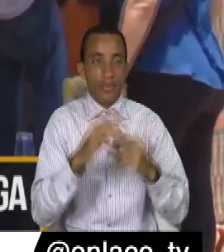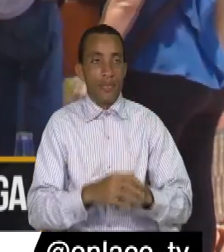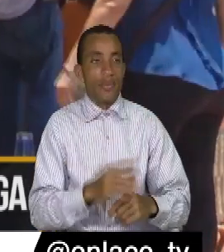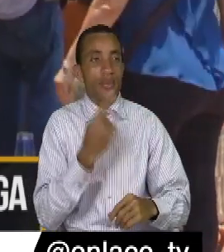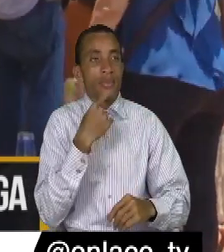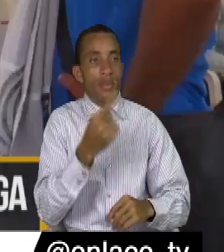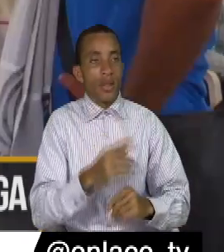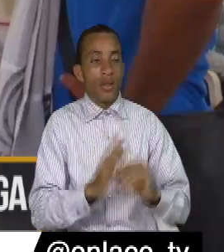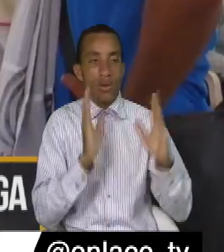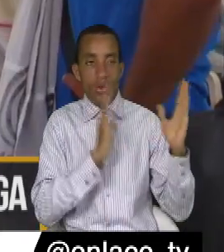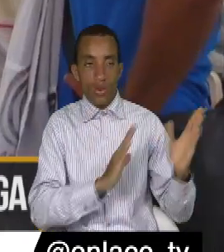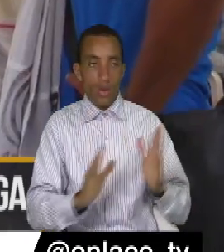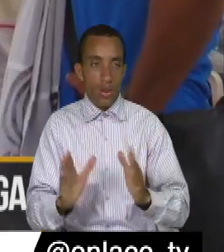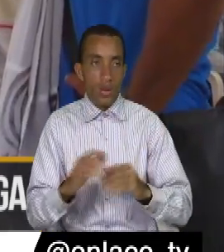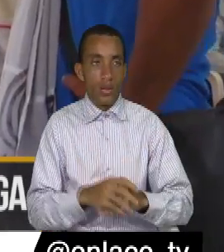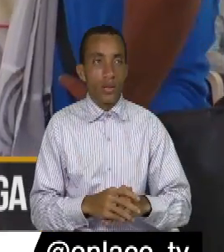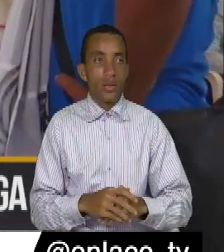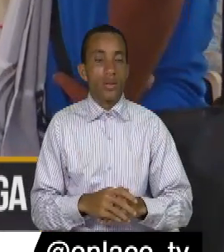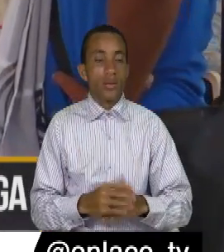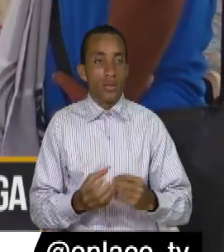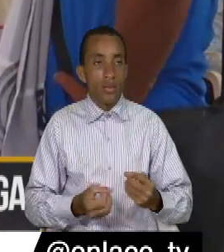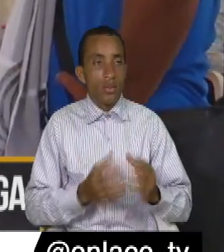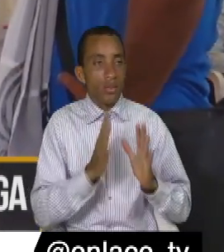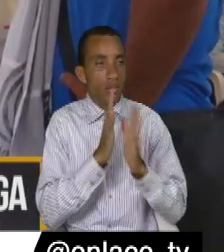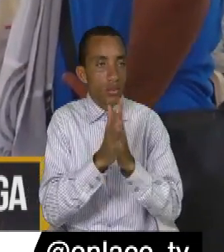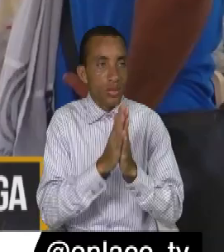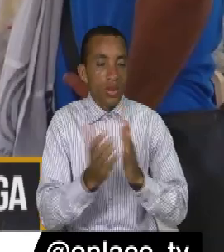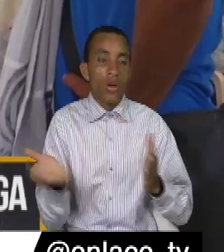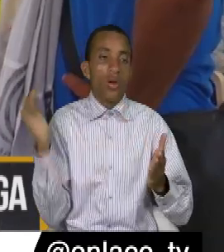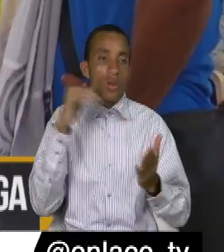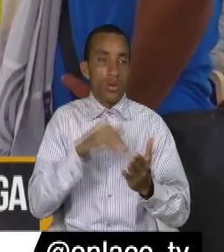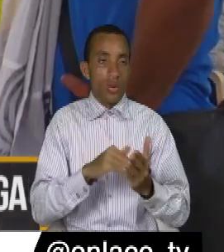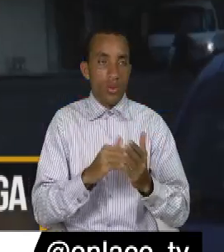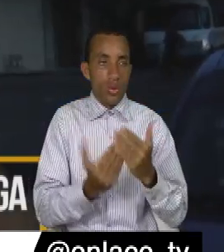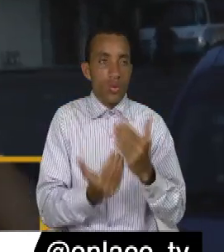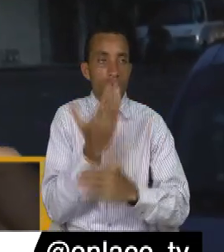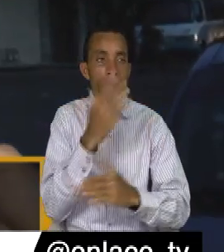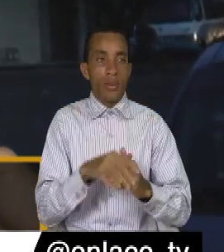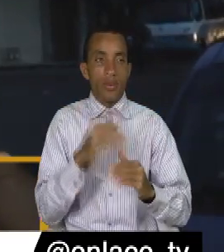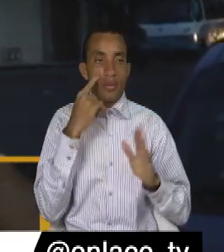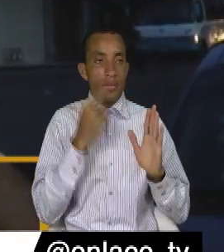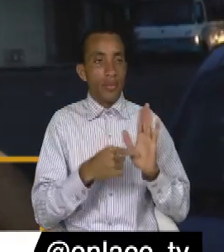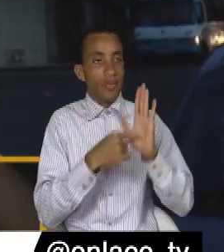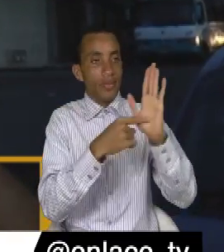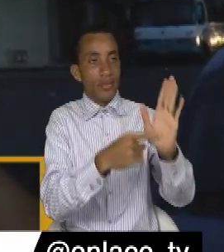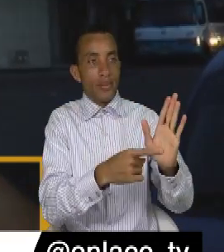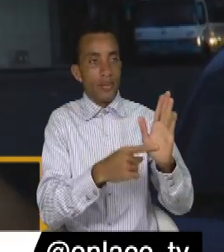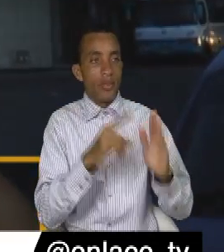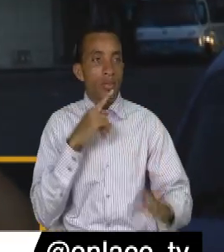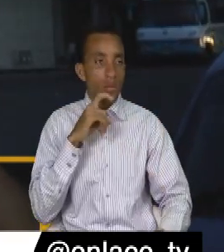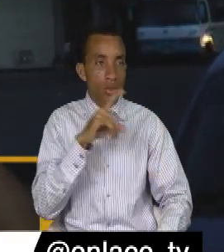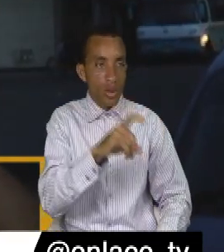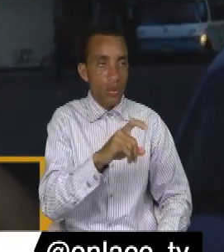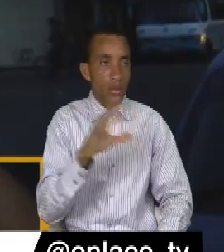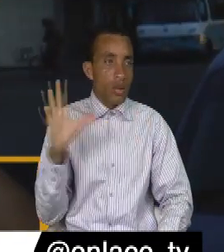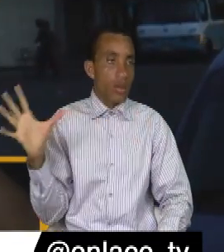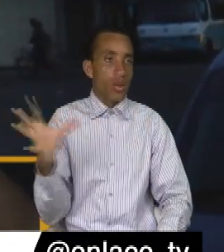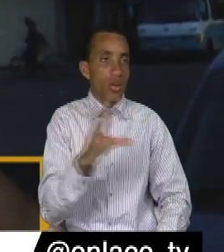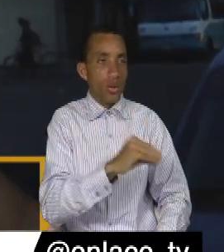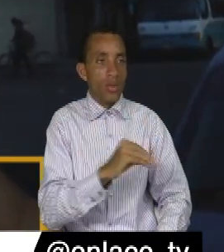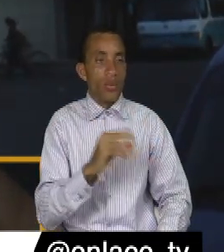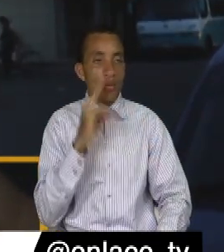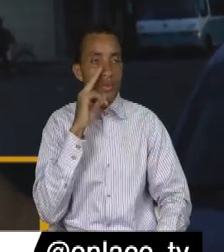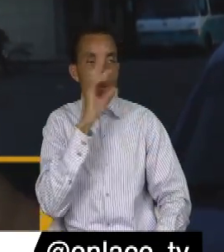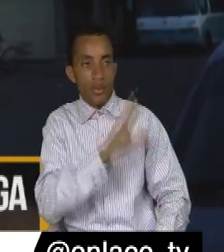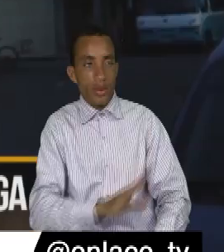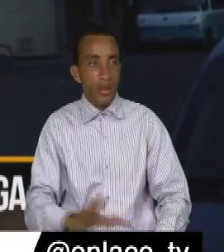El organizador de este encuentro expuso los motivos de esta nueva convocatoria. Mostrar a Barranca a nivel de Bucaramanga y toda su área y a nivel nacional,